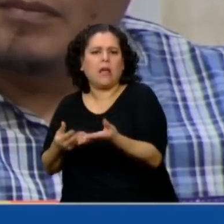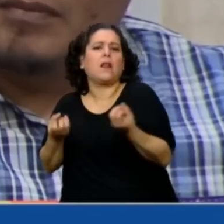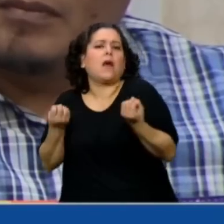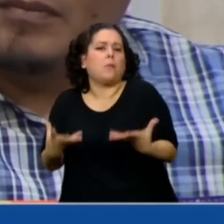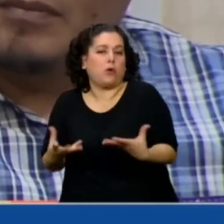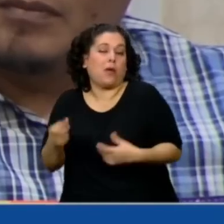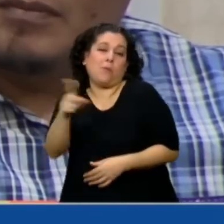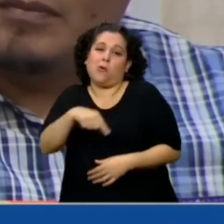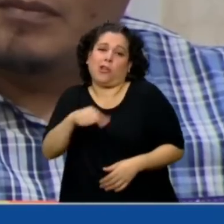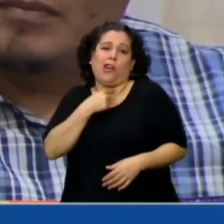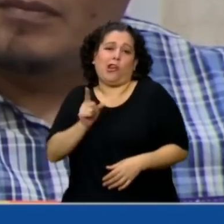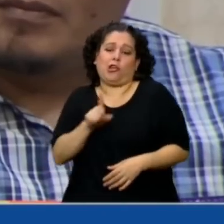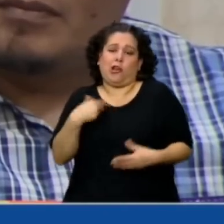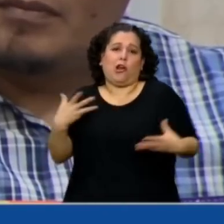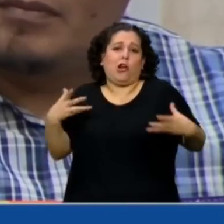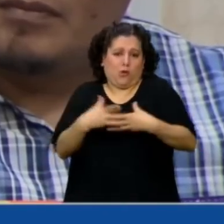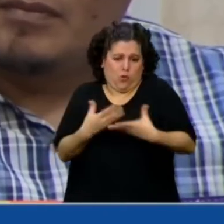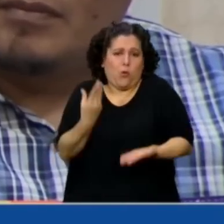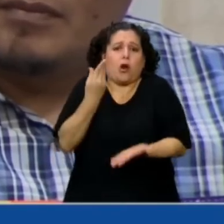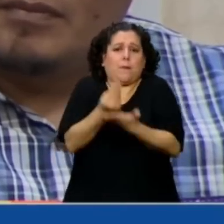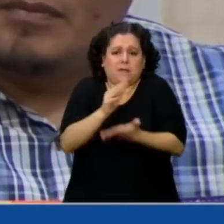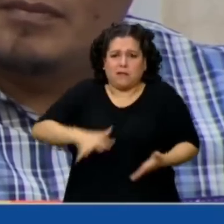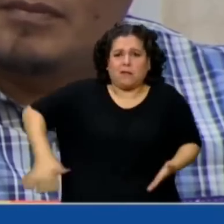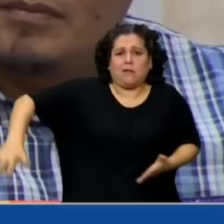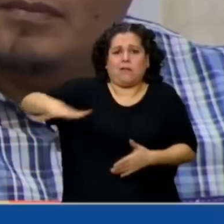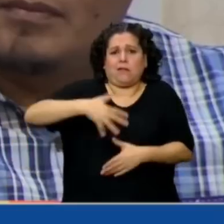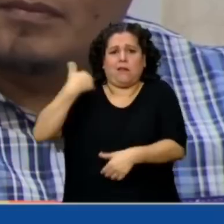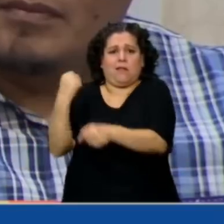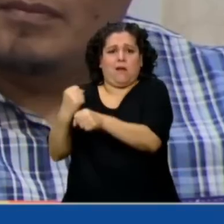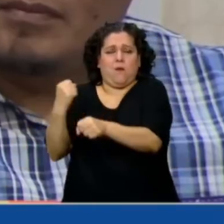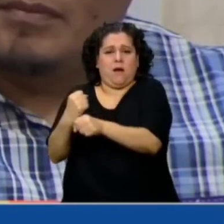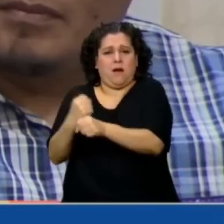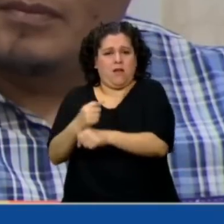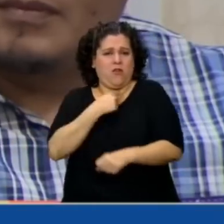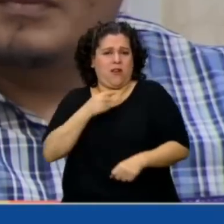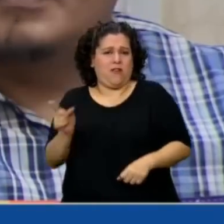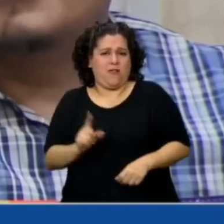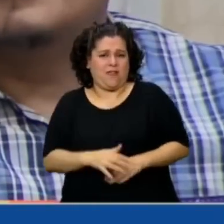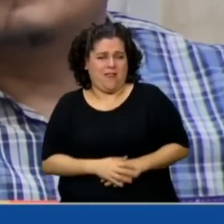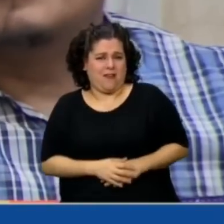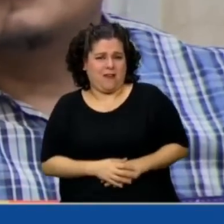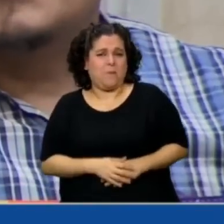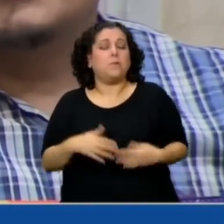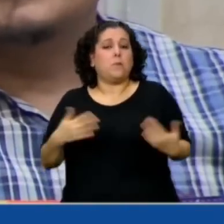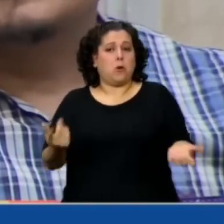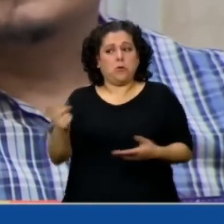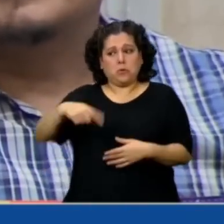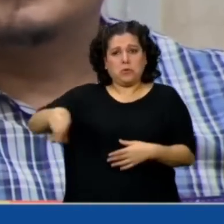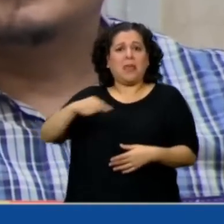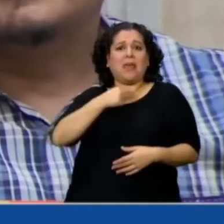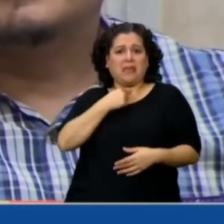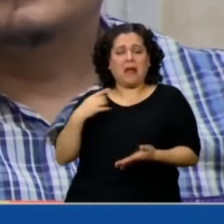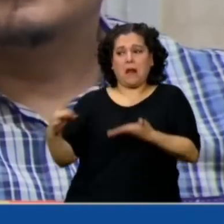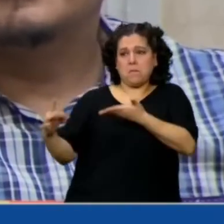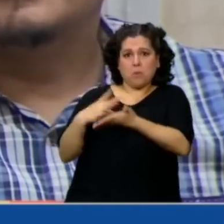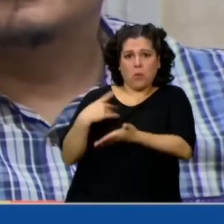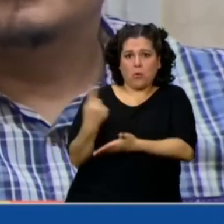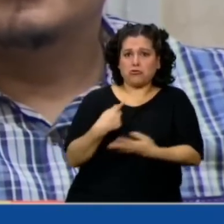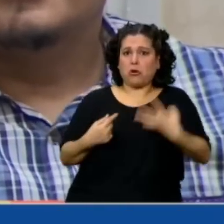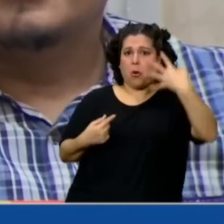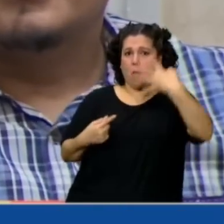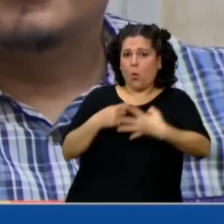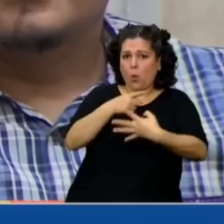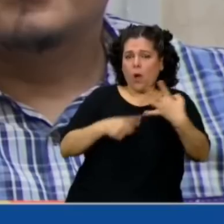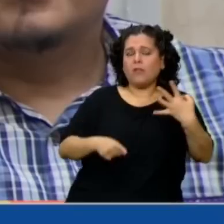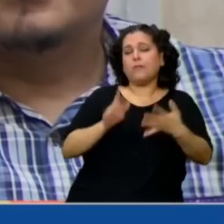izquierda y a todos aquellos y aquellas que nos votaron, porque al proscribirnos a nosotros y a nosotras, está proscribiendo a esos cientos